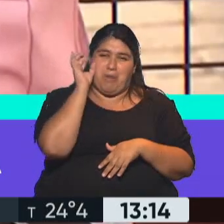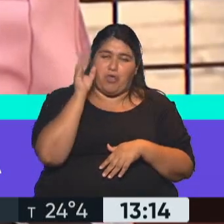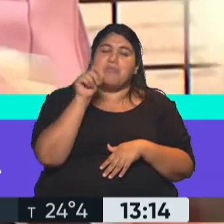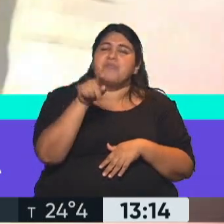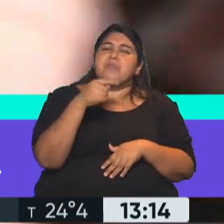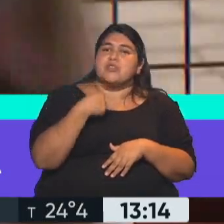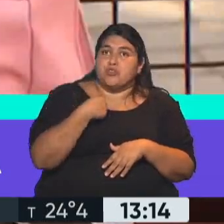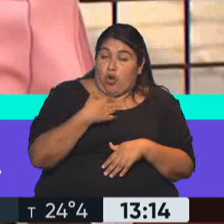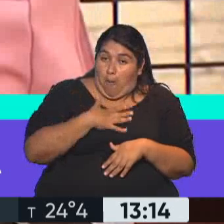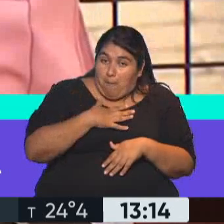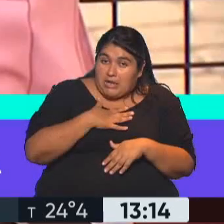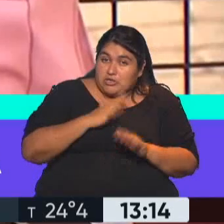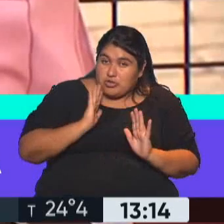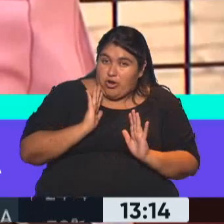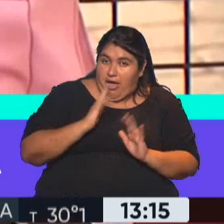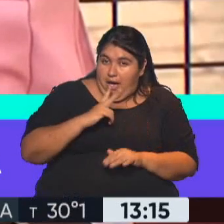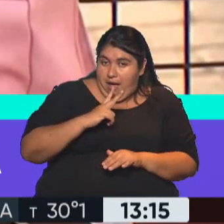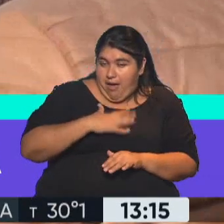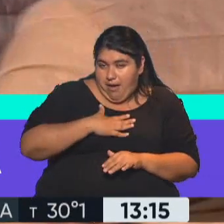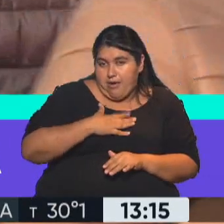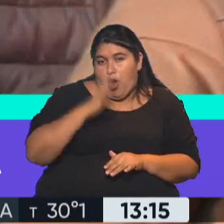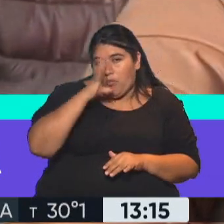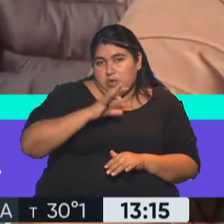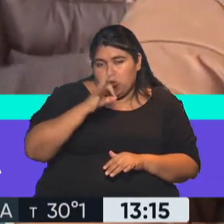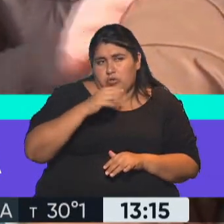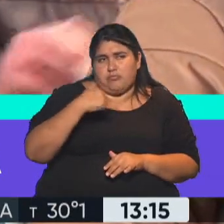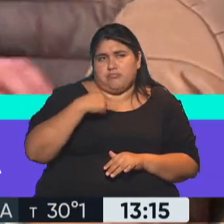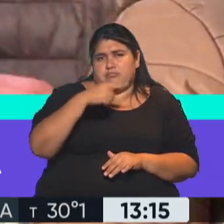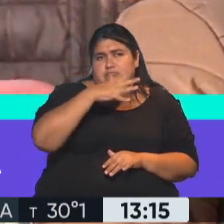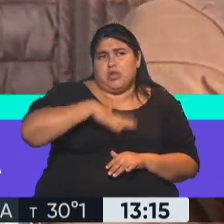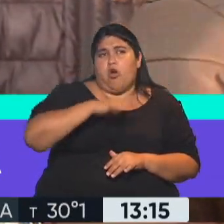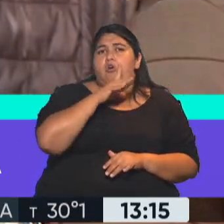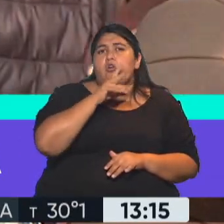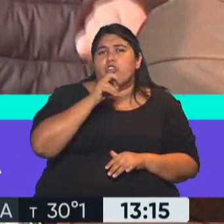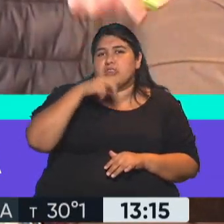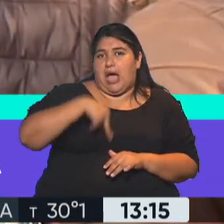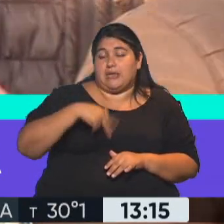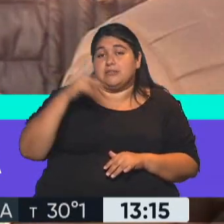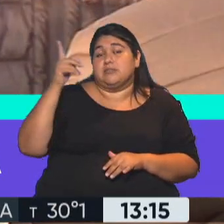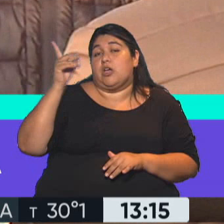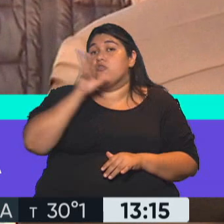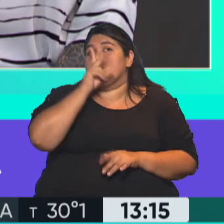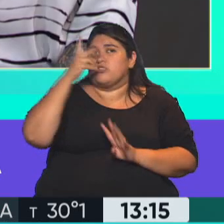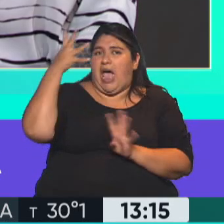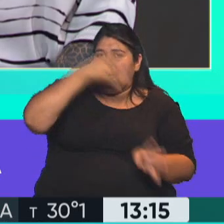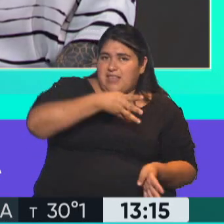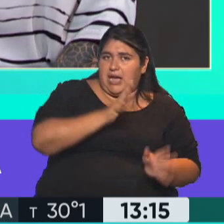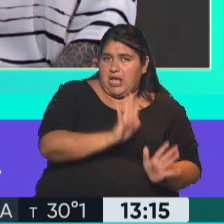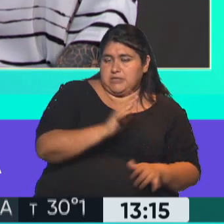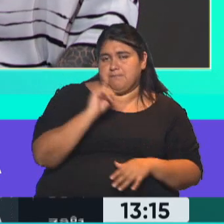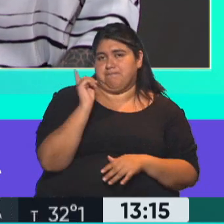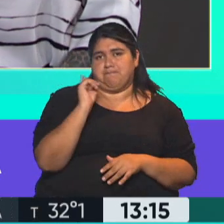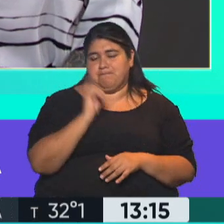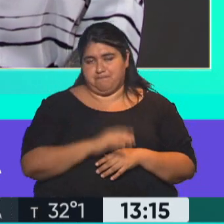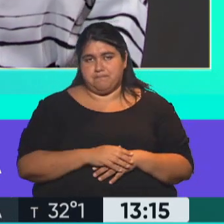personalmente yo no pienso que Rusia vaya a atacar un país miembro de la OTAN. ¿Cuál es tu sensación? ¿Crees que esto se va a